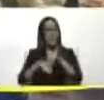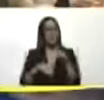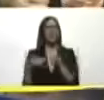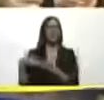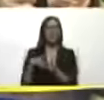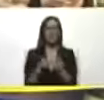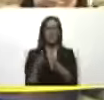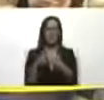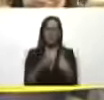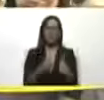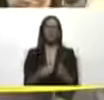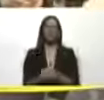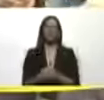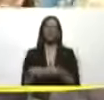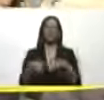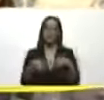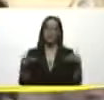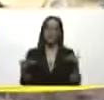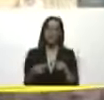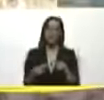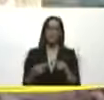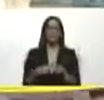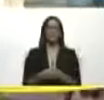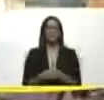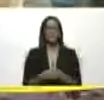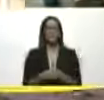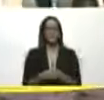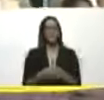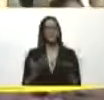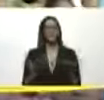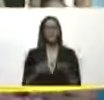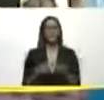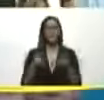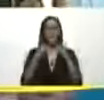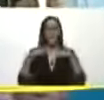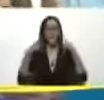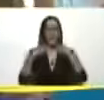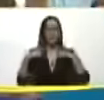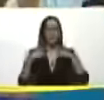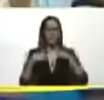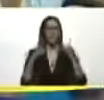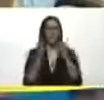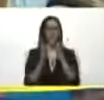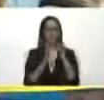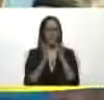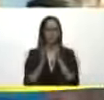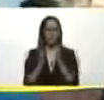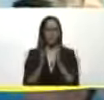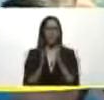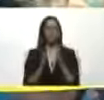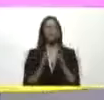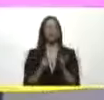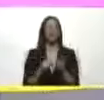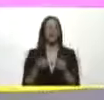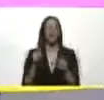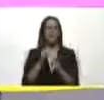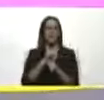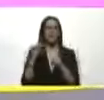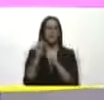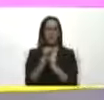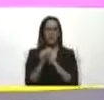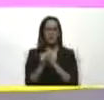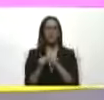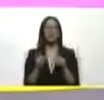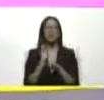ríos sus rutas sus sendero a través del campismo y en conexión con la naturaleza y el cuidado de la pacha